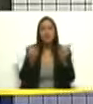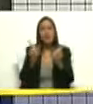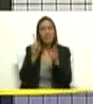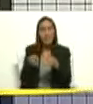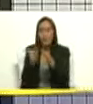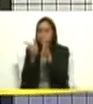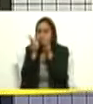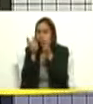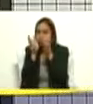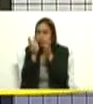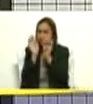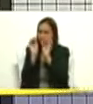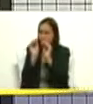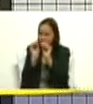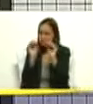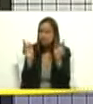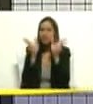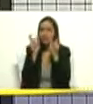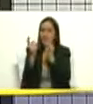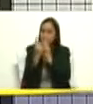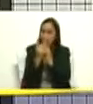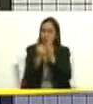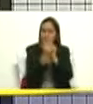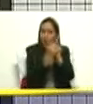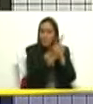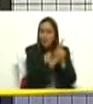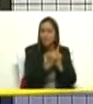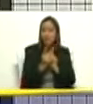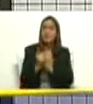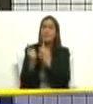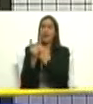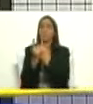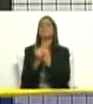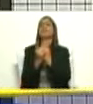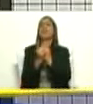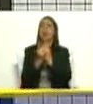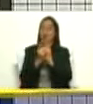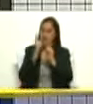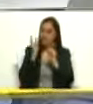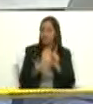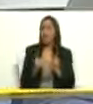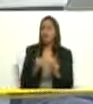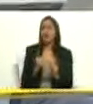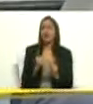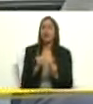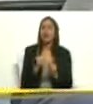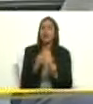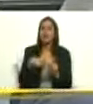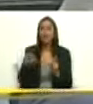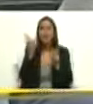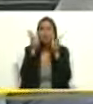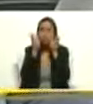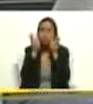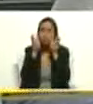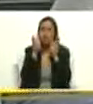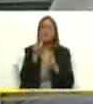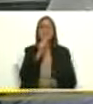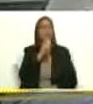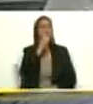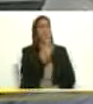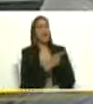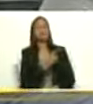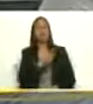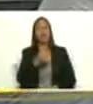escucharlo y hay que dejarse mandar por quien debe mandar en Venezuela siempre el pueblo de Venezuela nuestro mandato